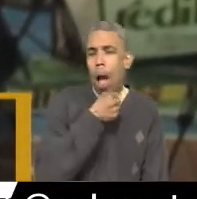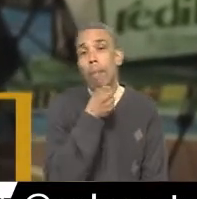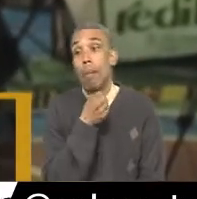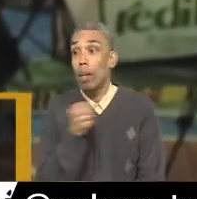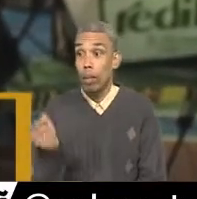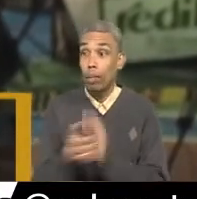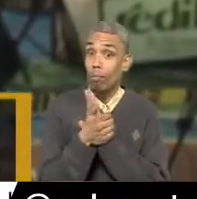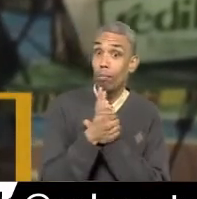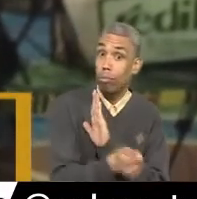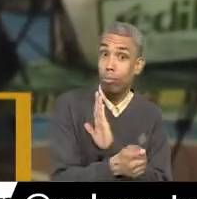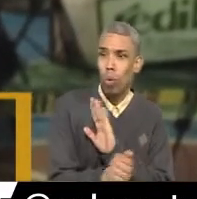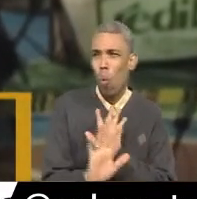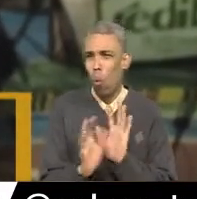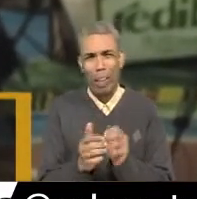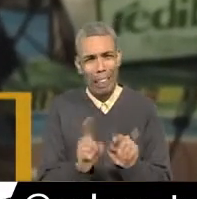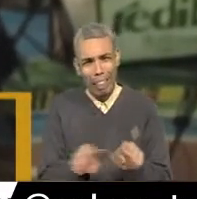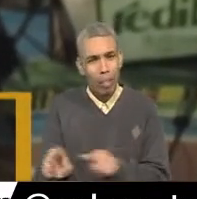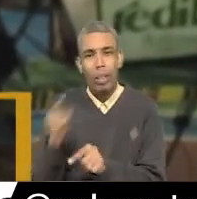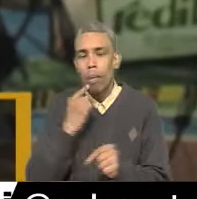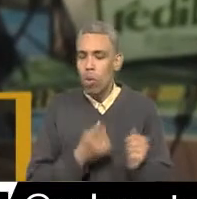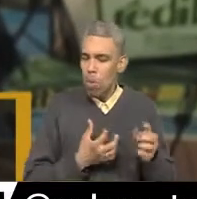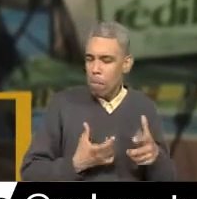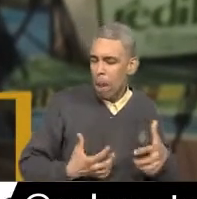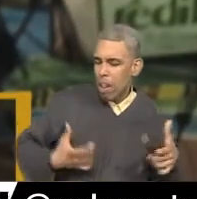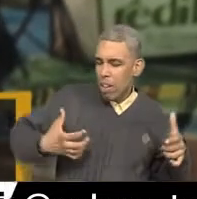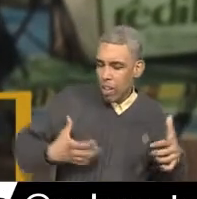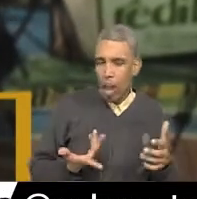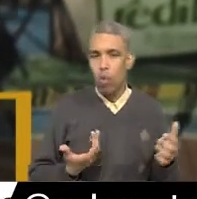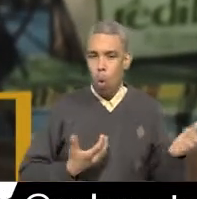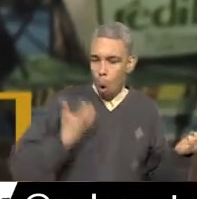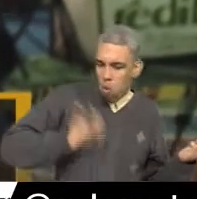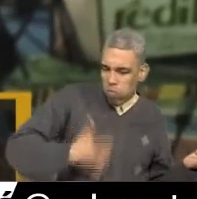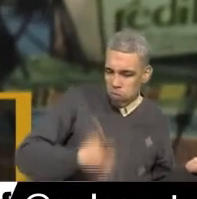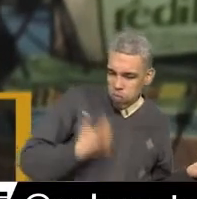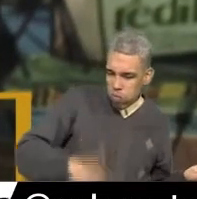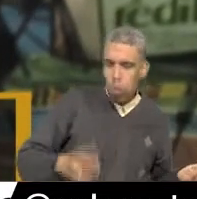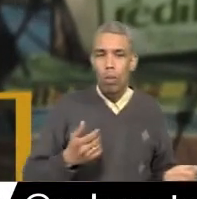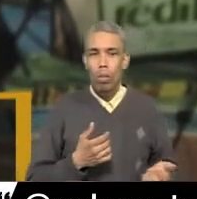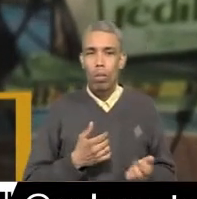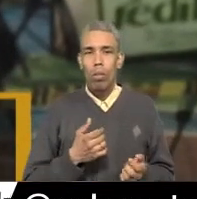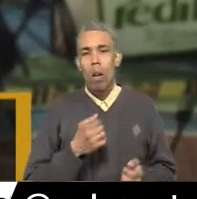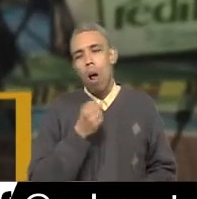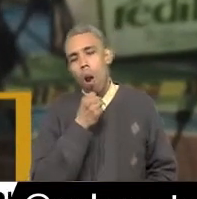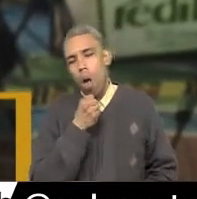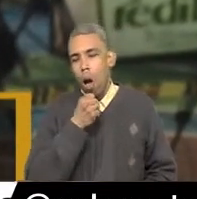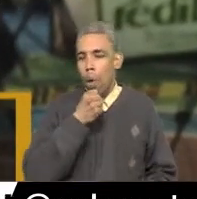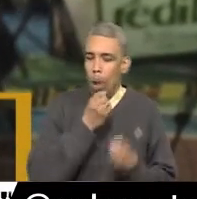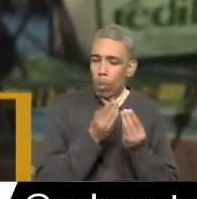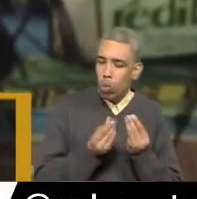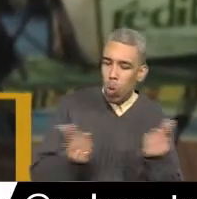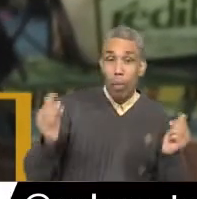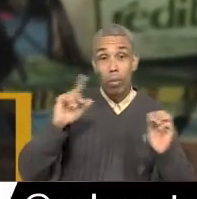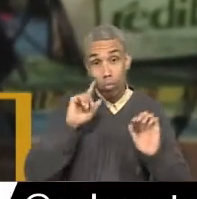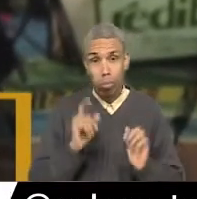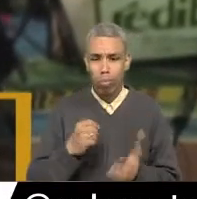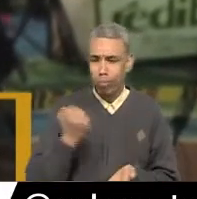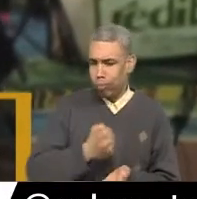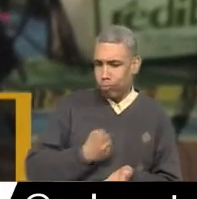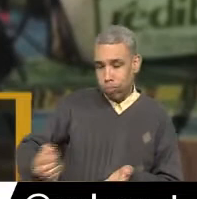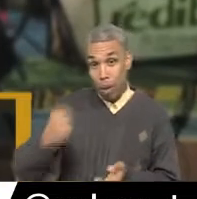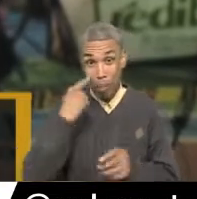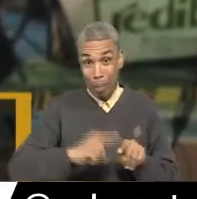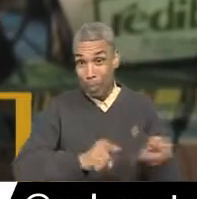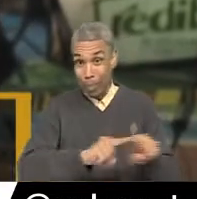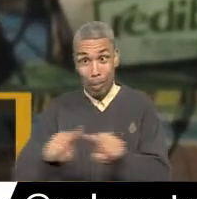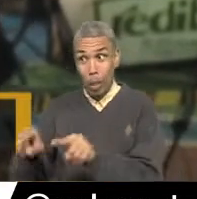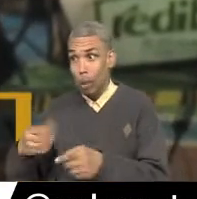Muchísimos estilos, muchísimos géneros, muchísimos colores, muchas voces, una cosa maravillosa. De verdad que Barrancabermeja va a